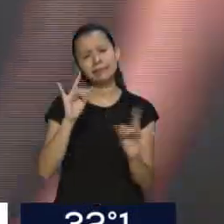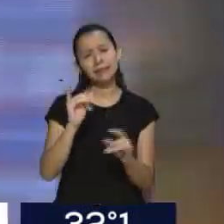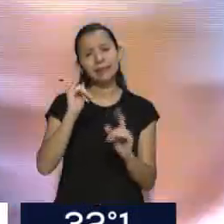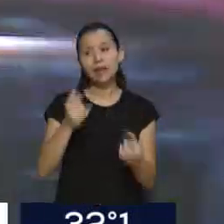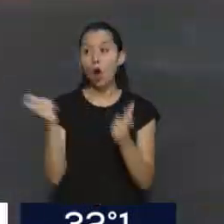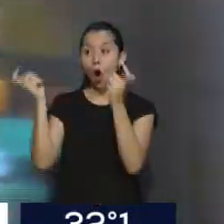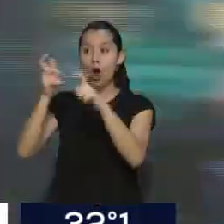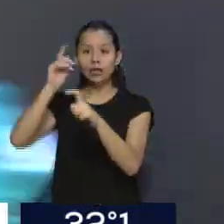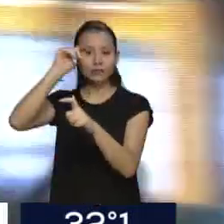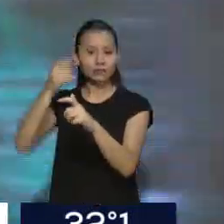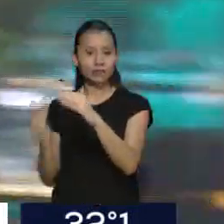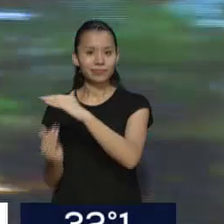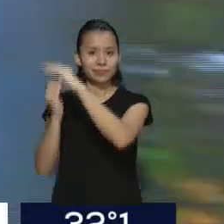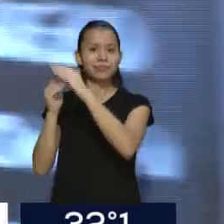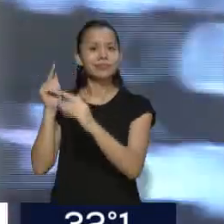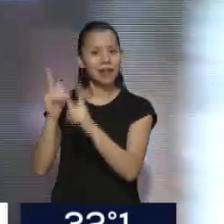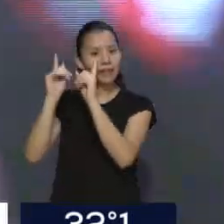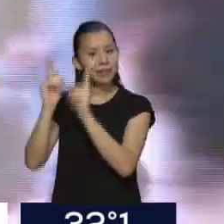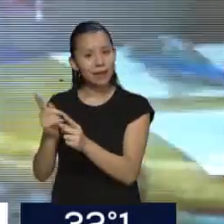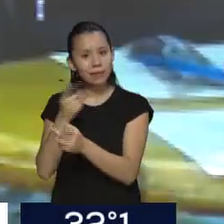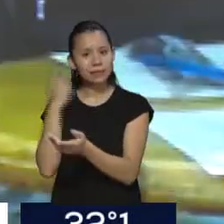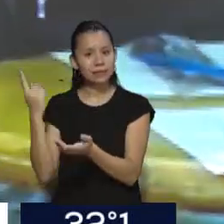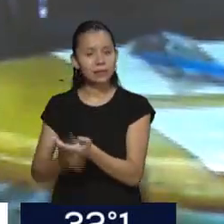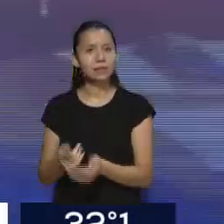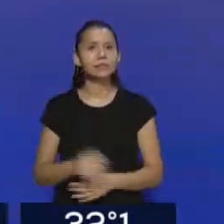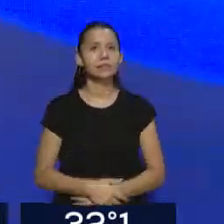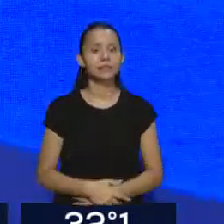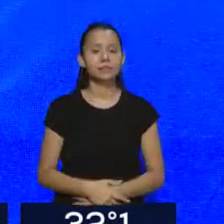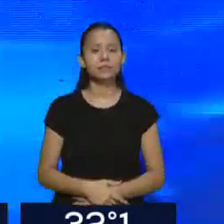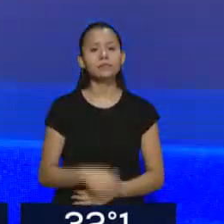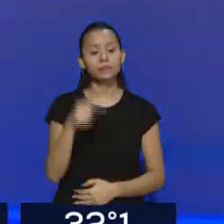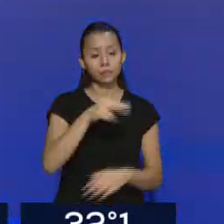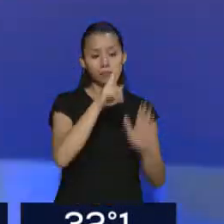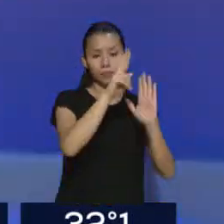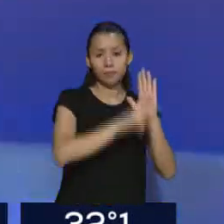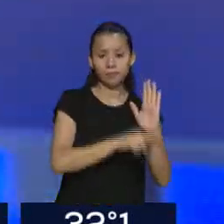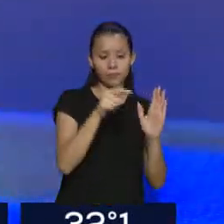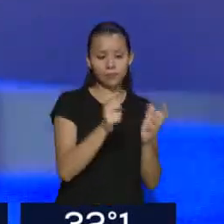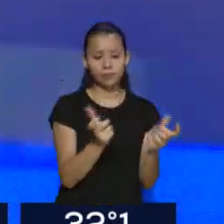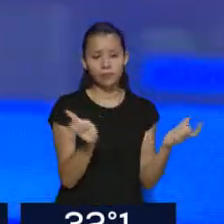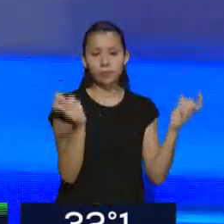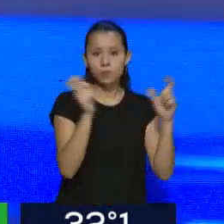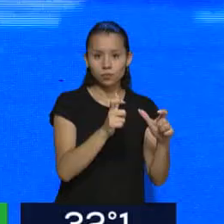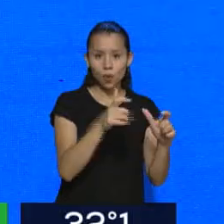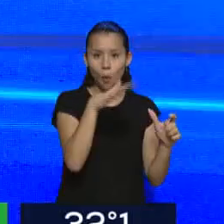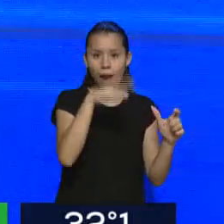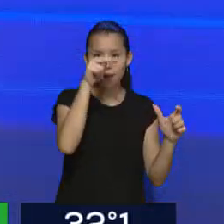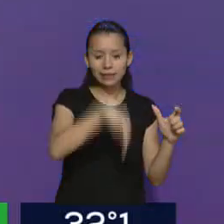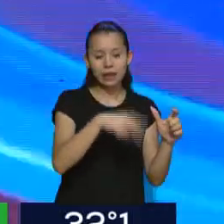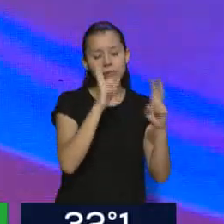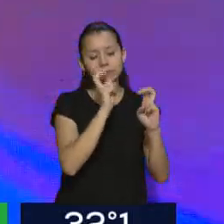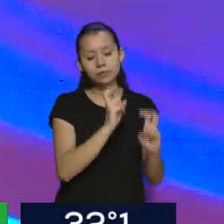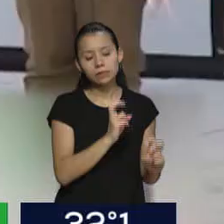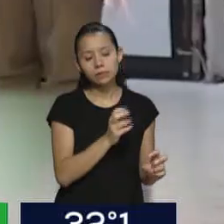Justicia. La nueva gestión interpreta o reinterpreta de aquella cuestión, saca sus conclusiones y esto es lo que propone para la edición